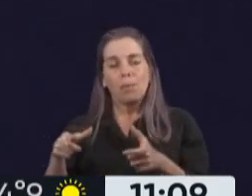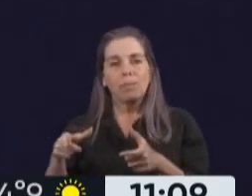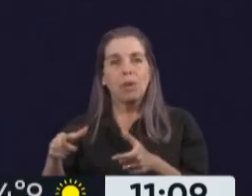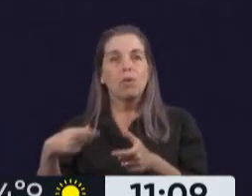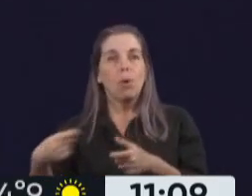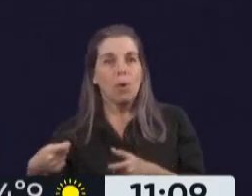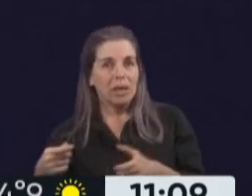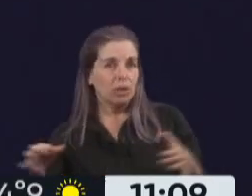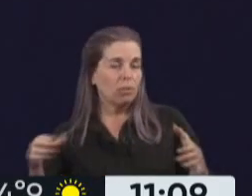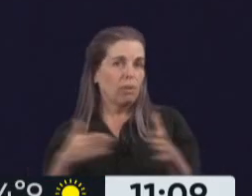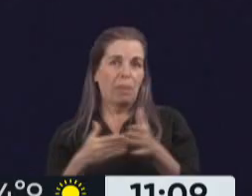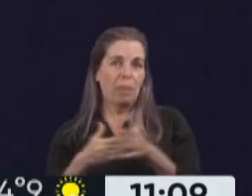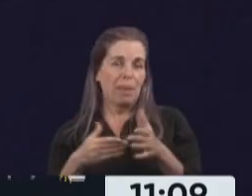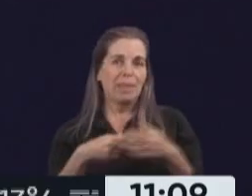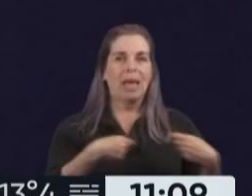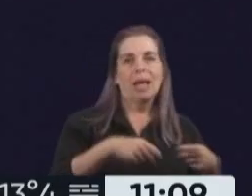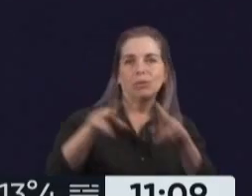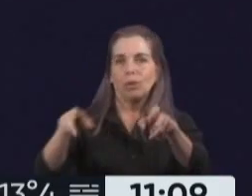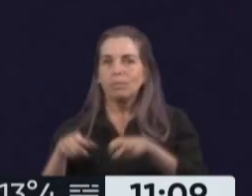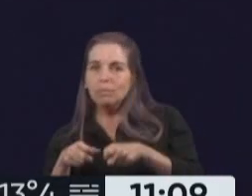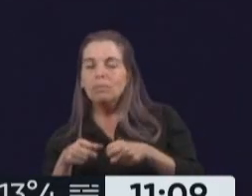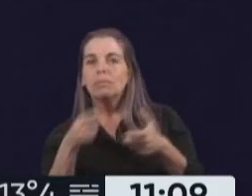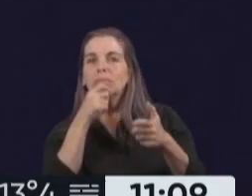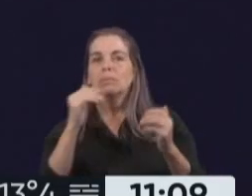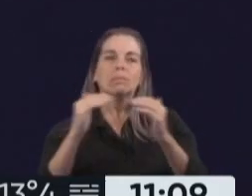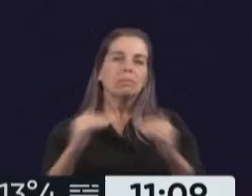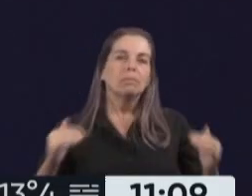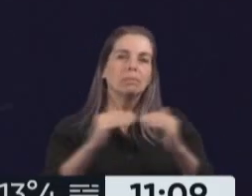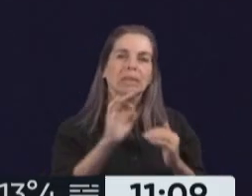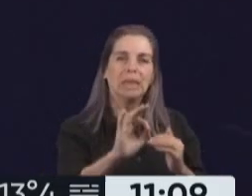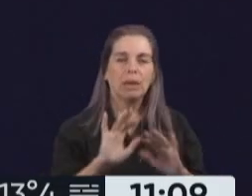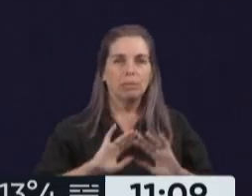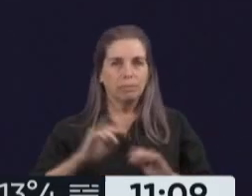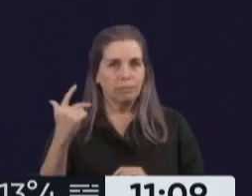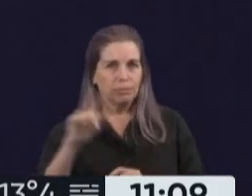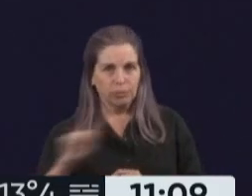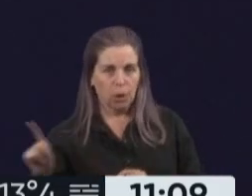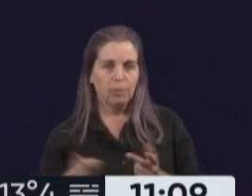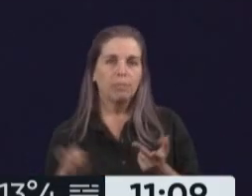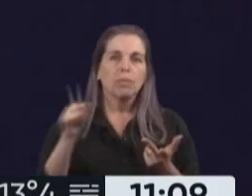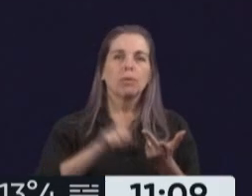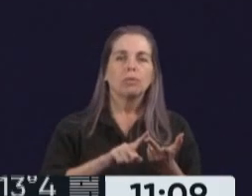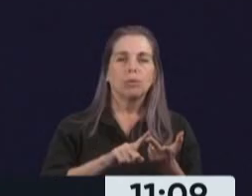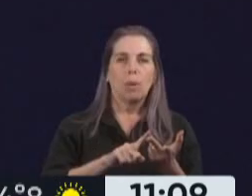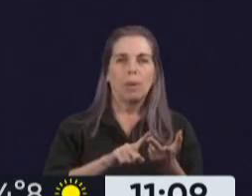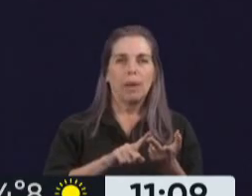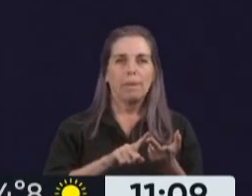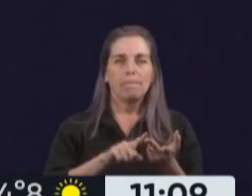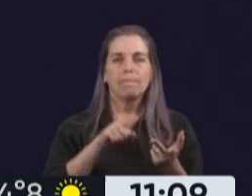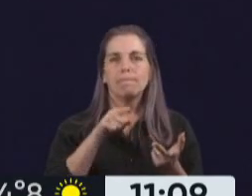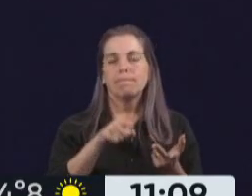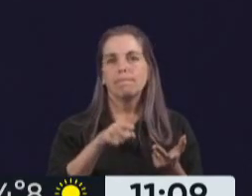a superávit fiscal y hoy no están dadas las condiciones para que eso ocurra. Y con respecto a